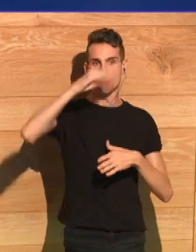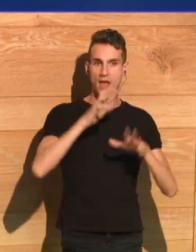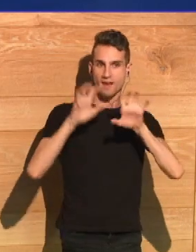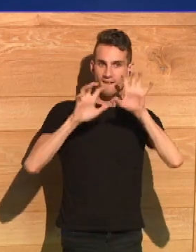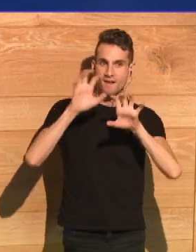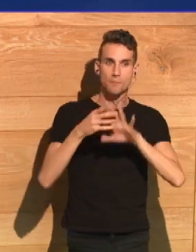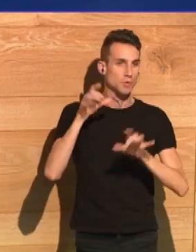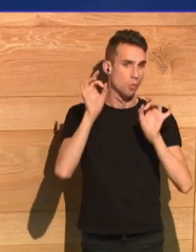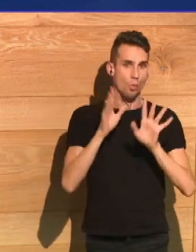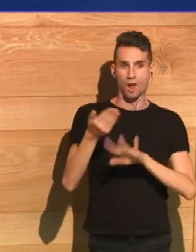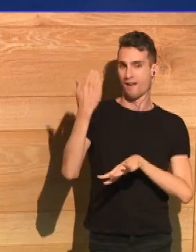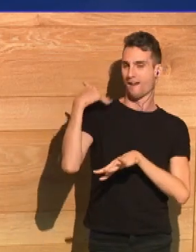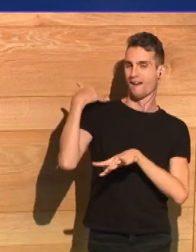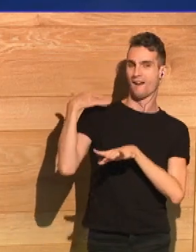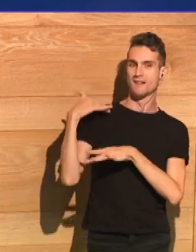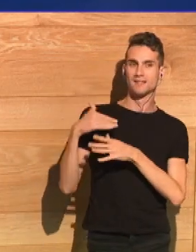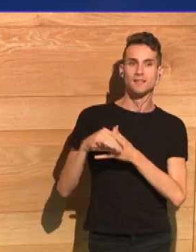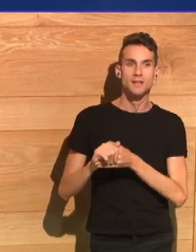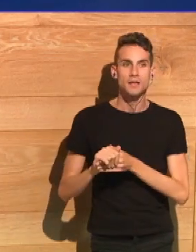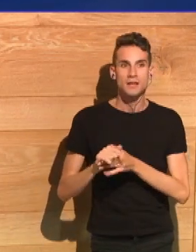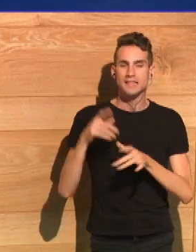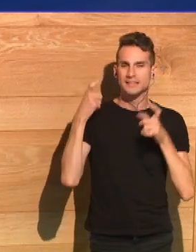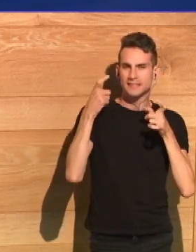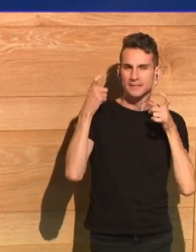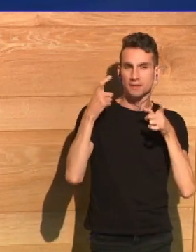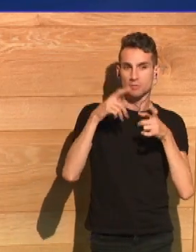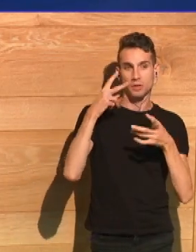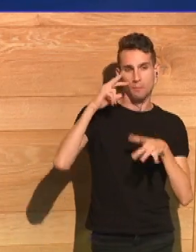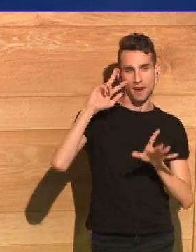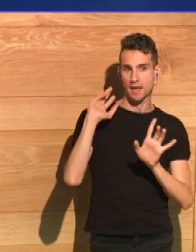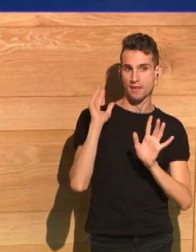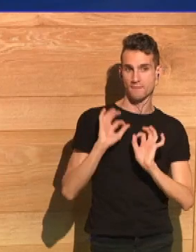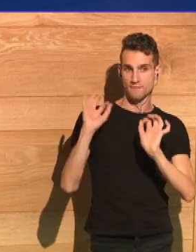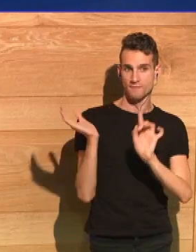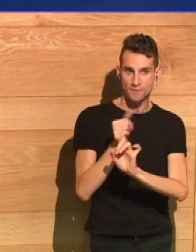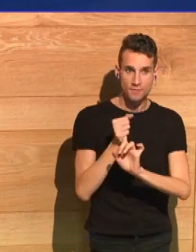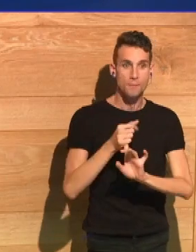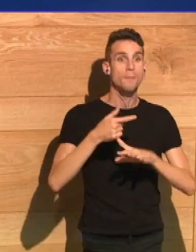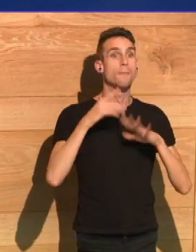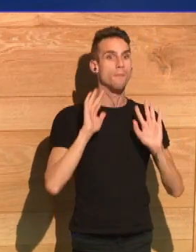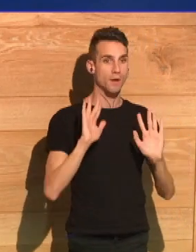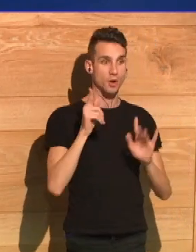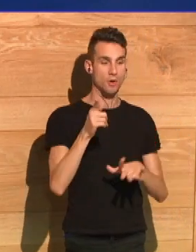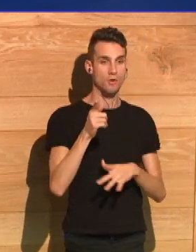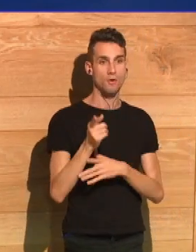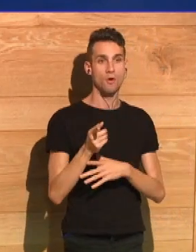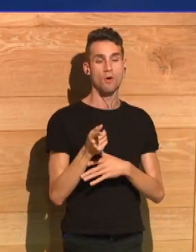como aquella vez, intentando, encontrarla de alguna manera, ¿no? Y sin embargo, tus